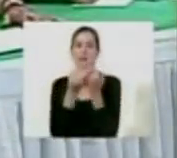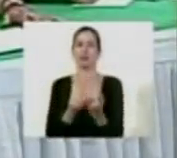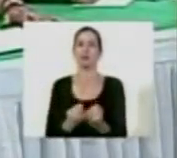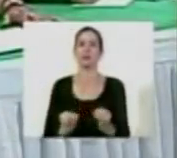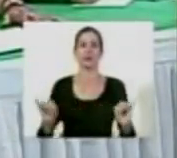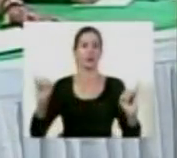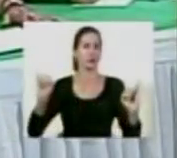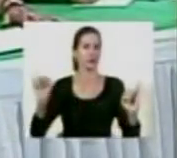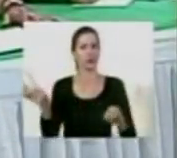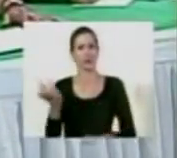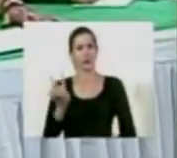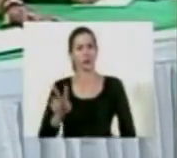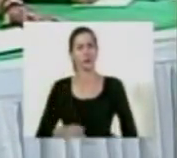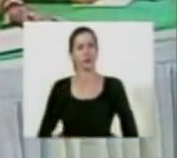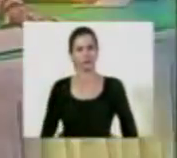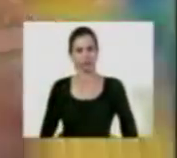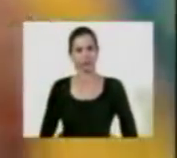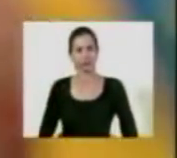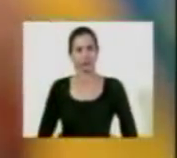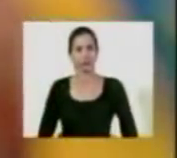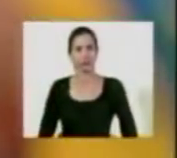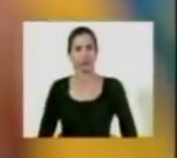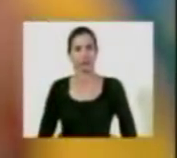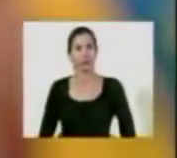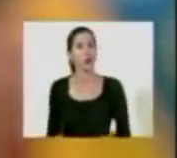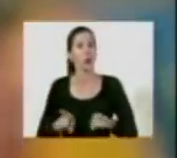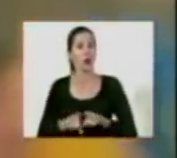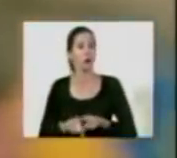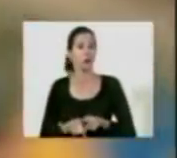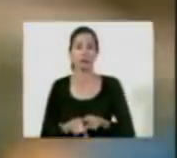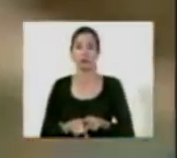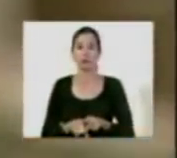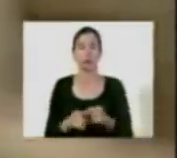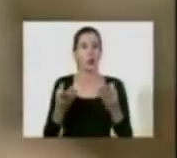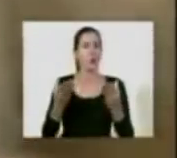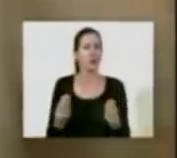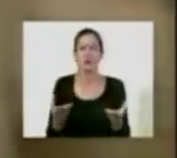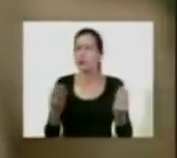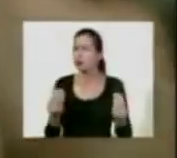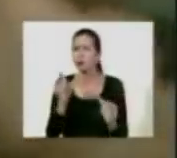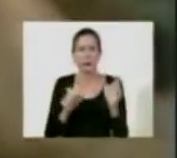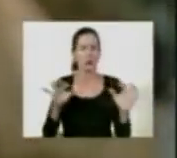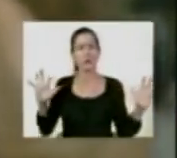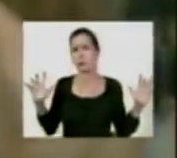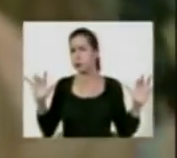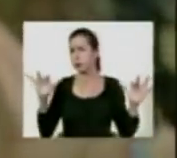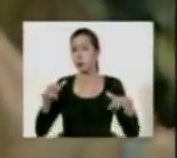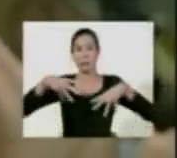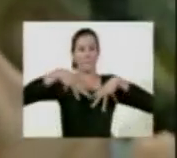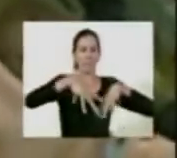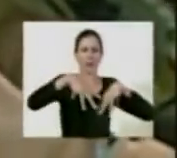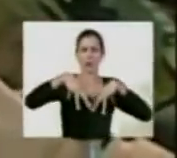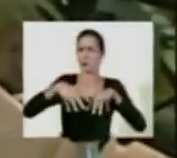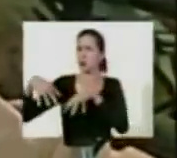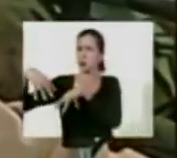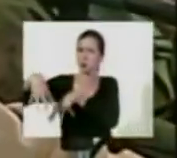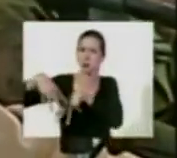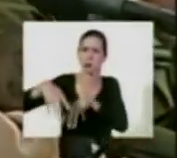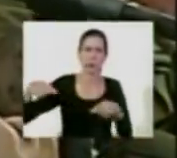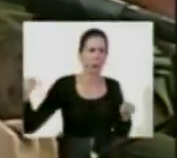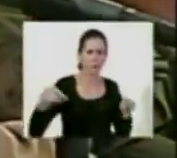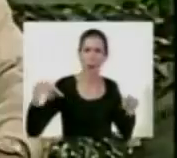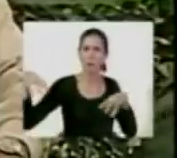de Venezuela. Así como lo exigieron hoy miles de personas en marchas cívico-militares